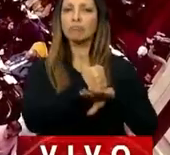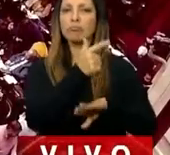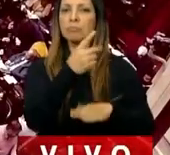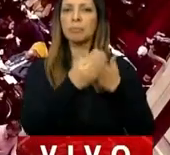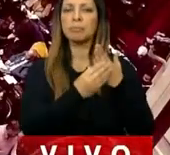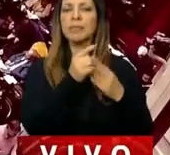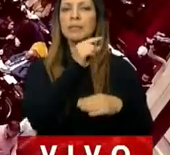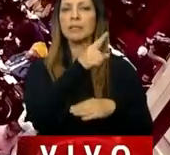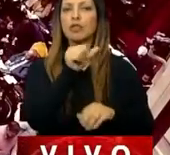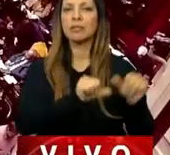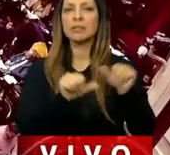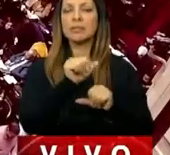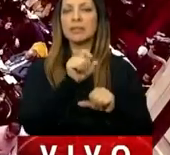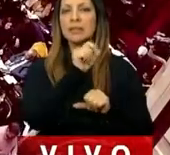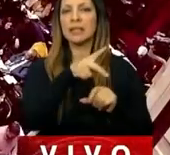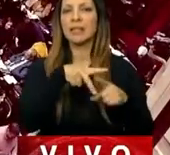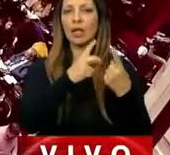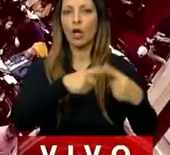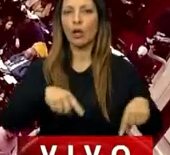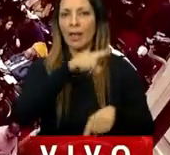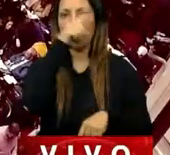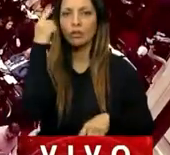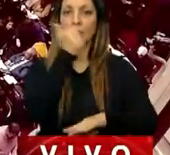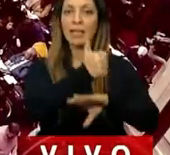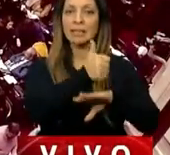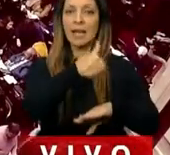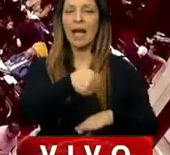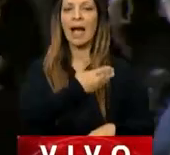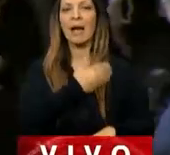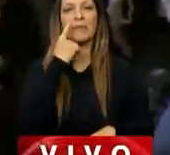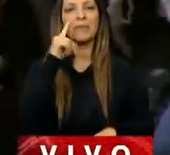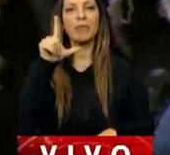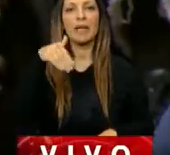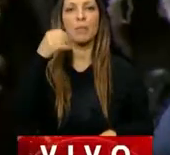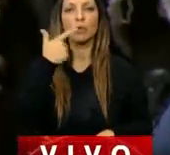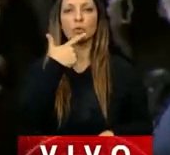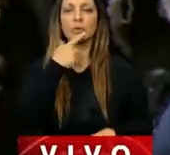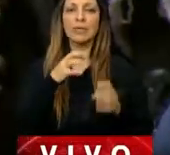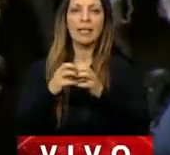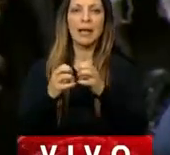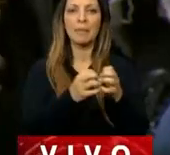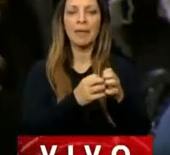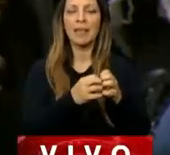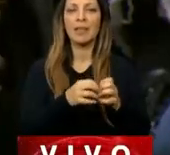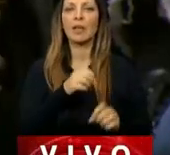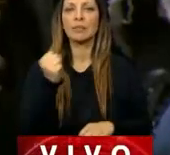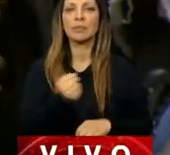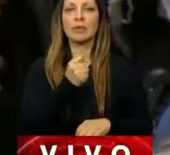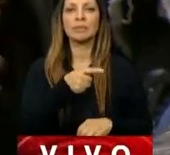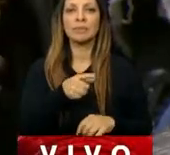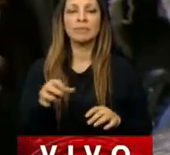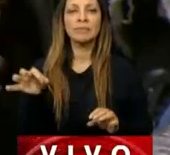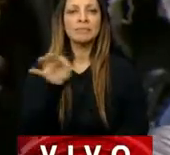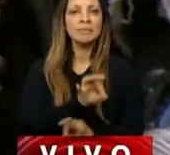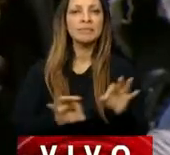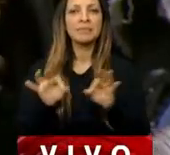de la Nación, Daniel Filmus, que se haga presente en el tratamiento de este importante proyecto que